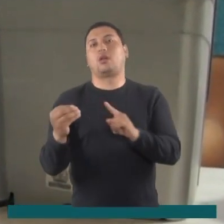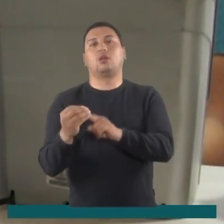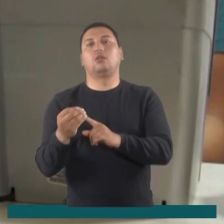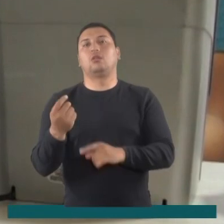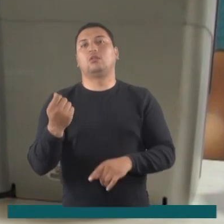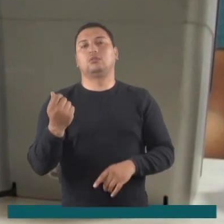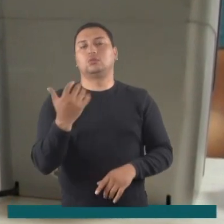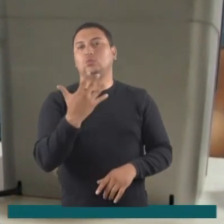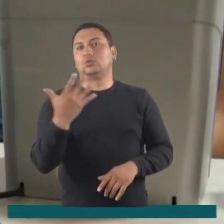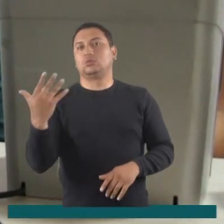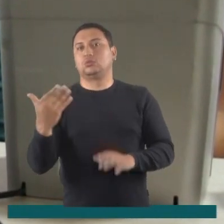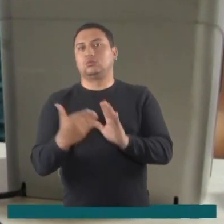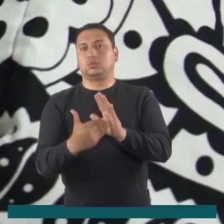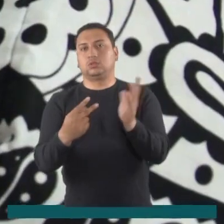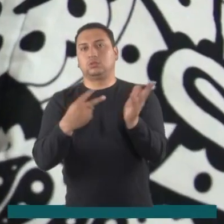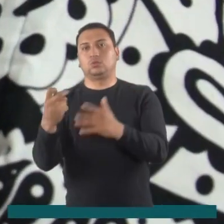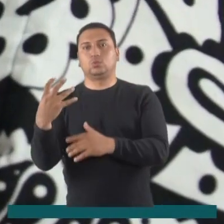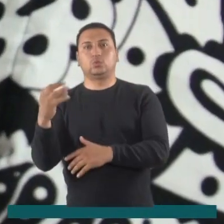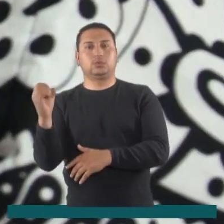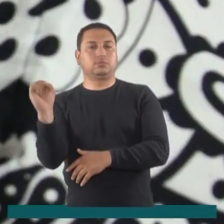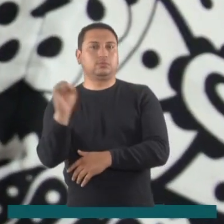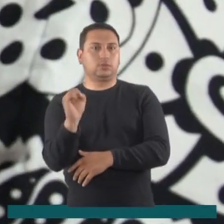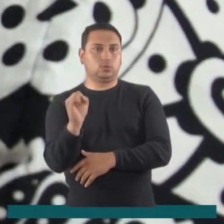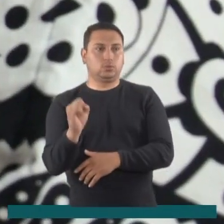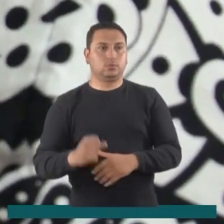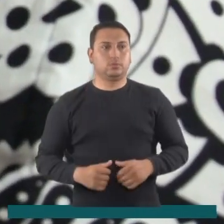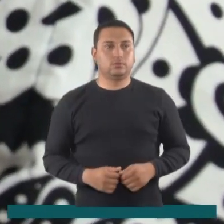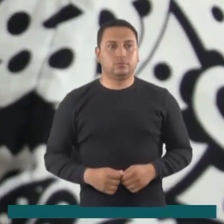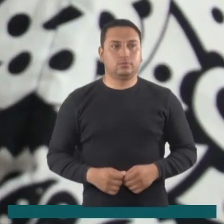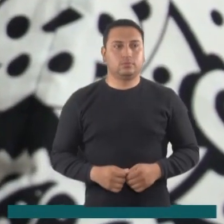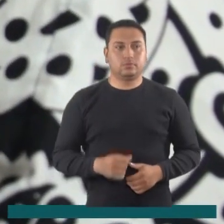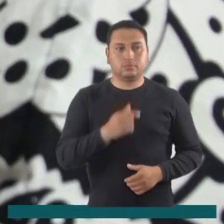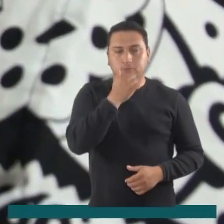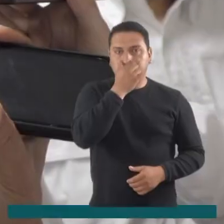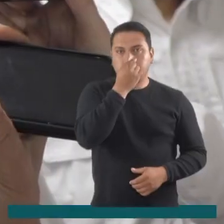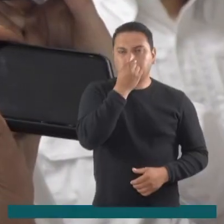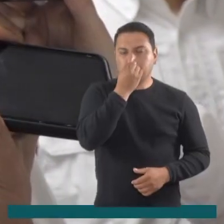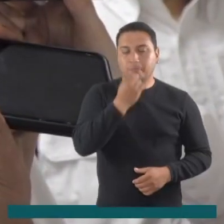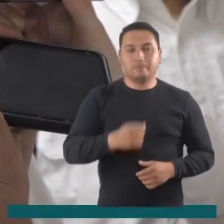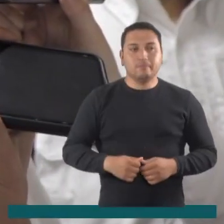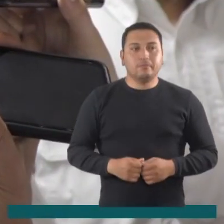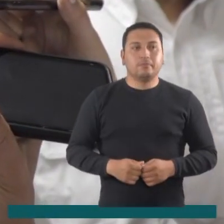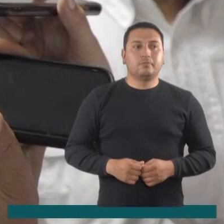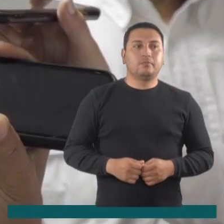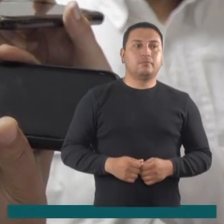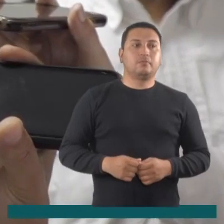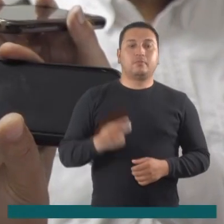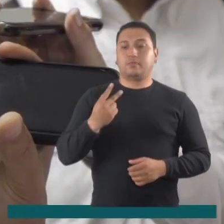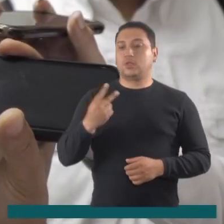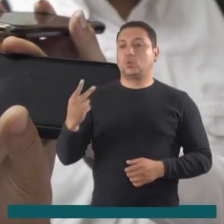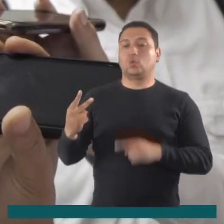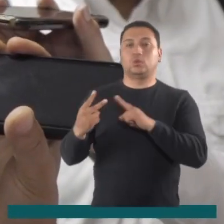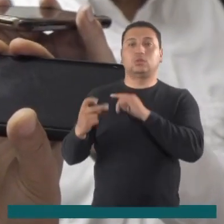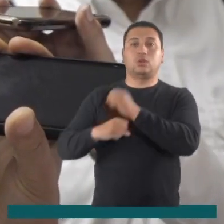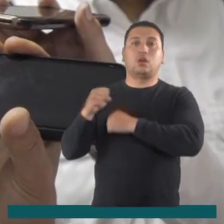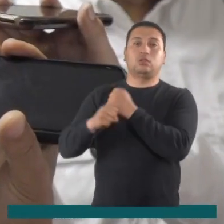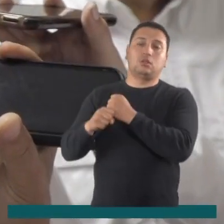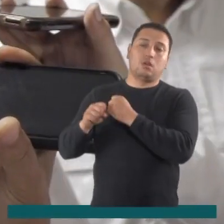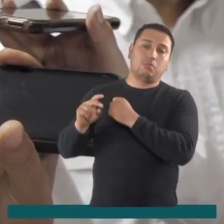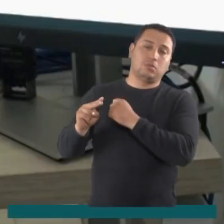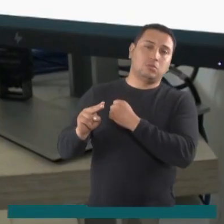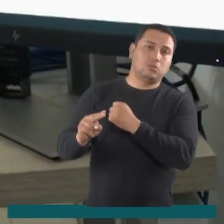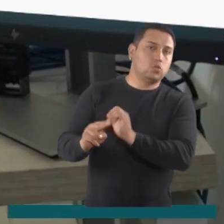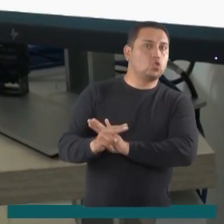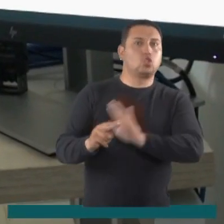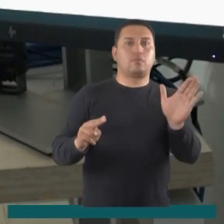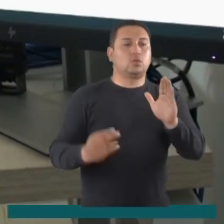el cual tiene un costo de 55.750 pesos. Deja después de 22 años la cédula de hologramas deja de